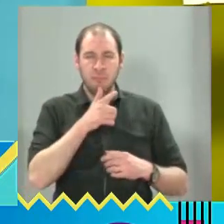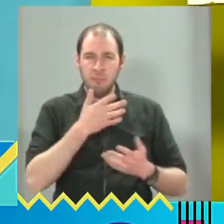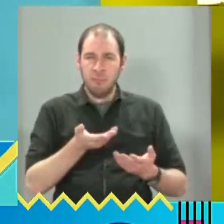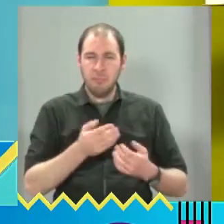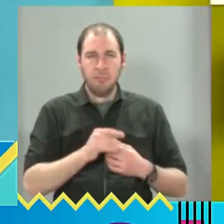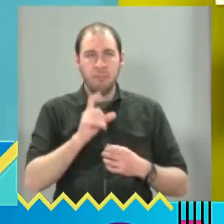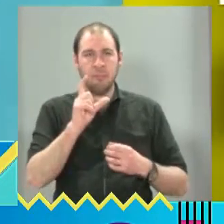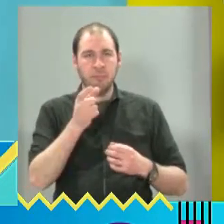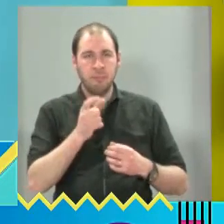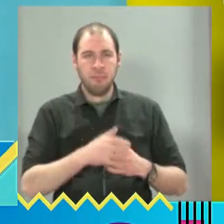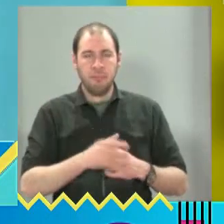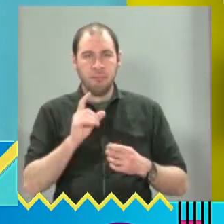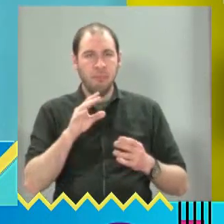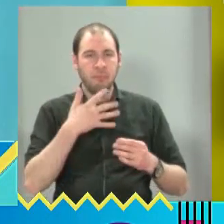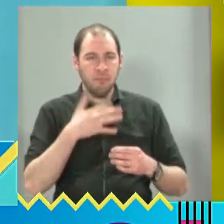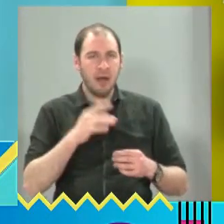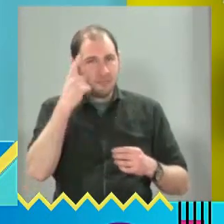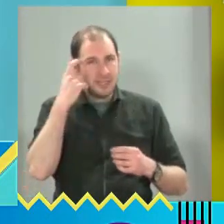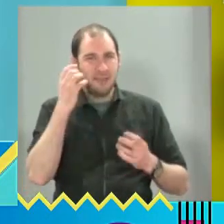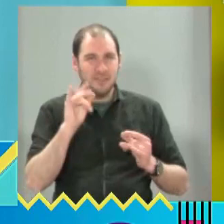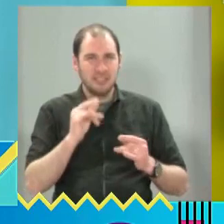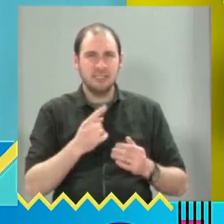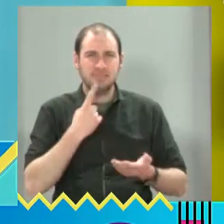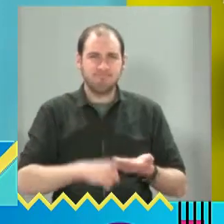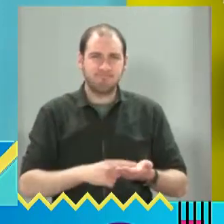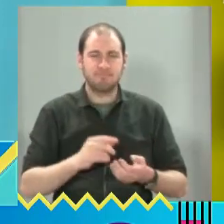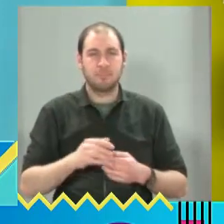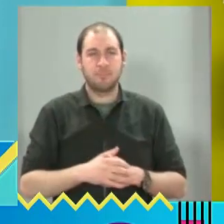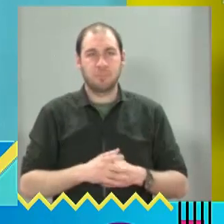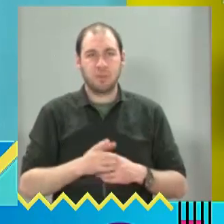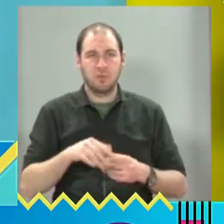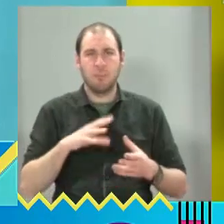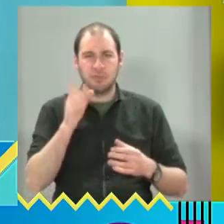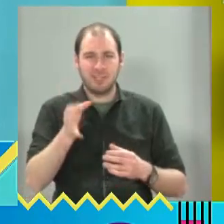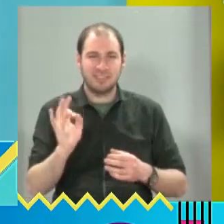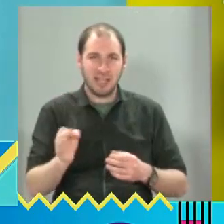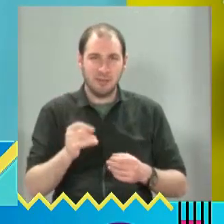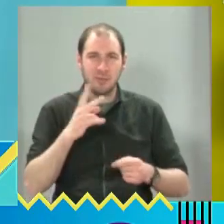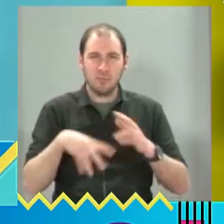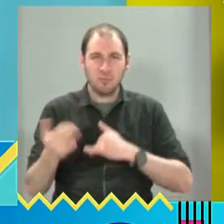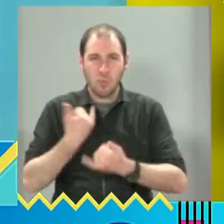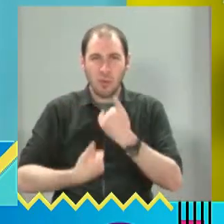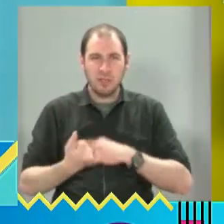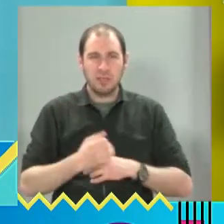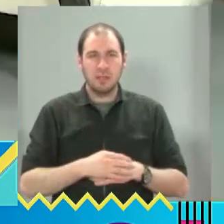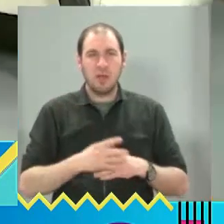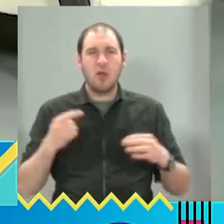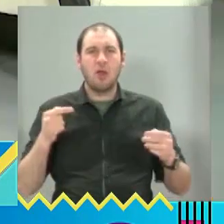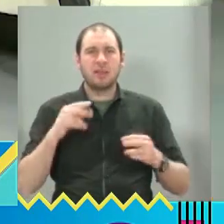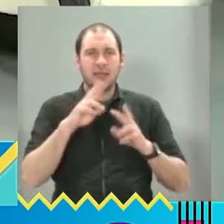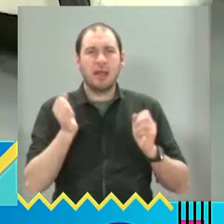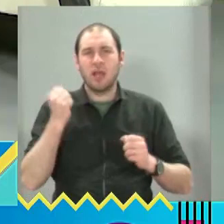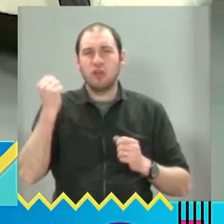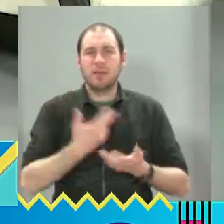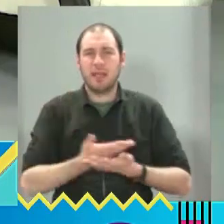bueno, conceptos totalmente difíciles de aprender o de tomar. Tenemos que buscar un especialista para que nos la explique. ¿Qué pensás de la economía